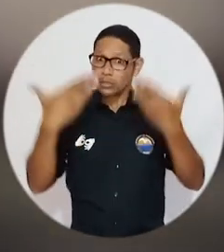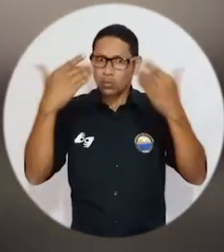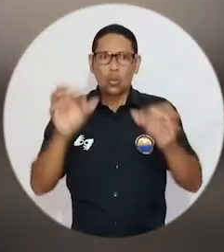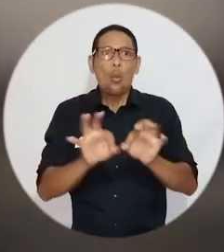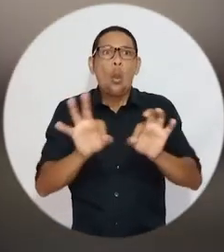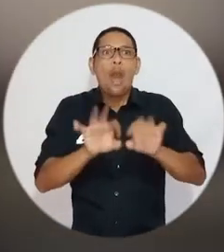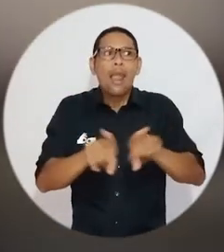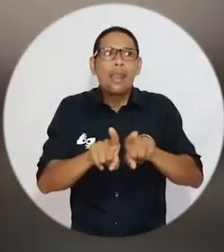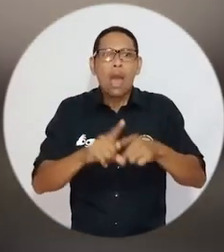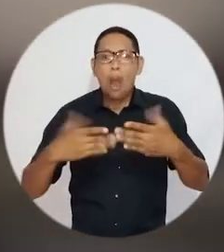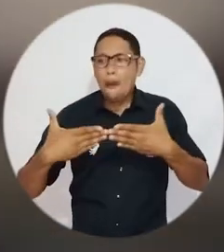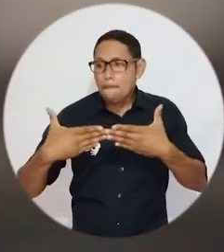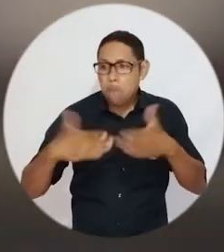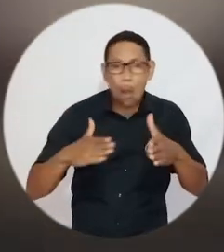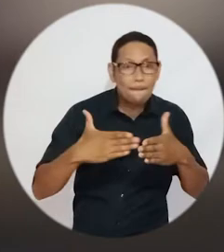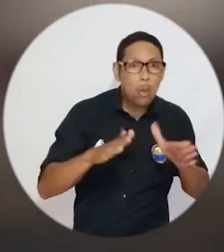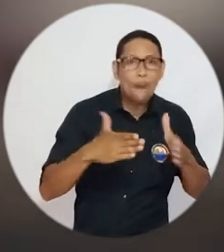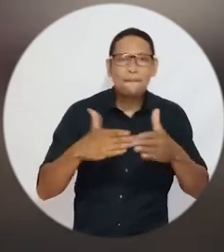de apertura